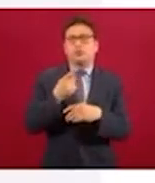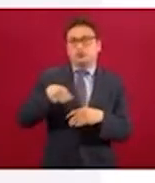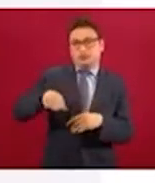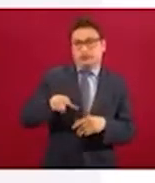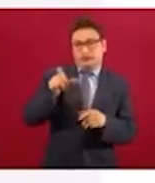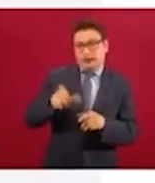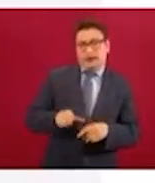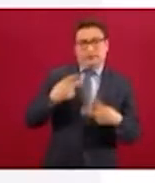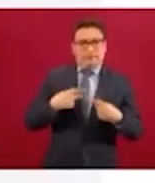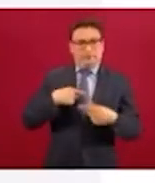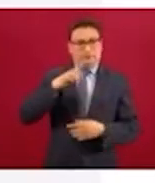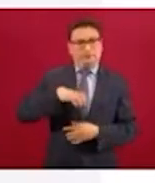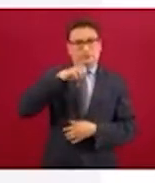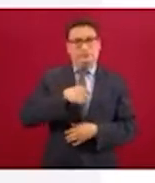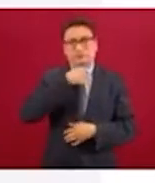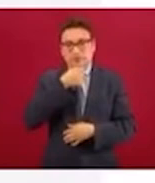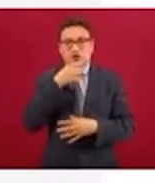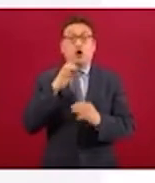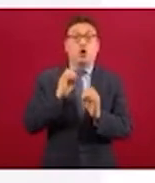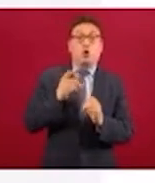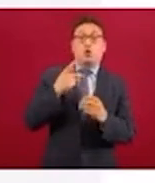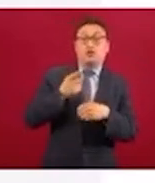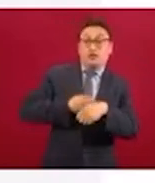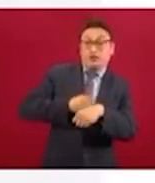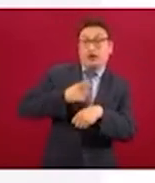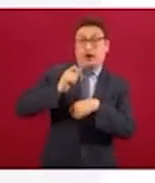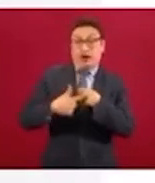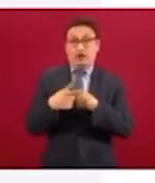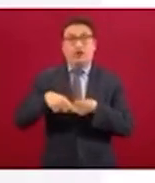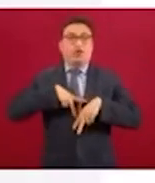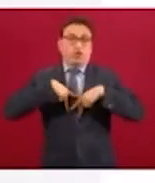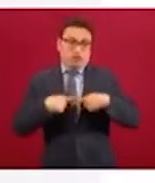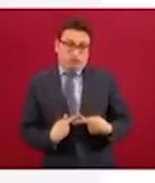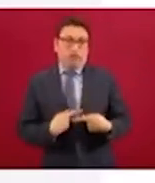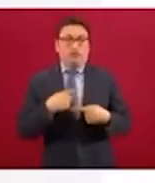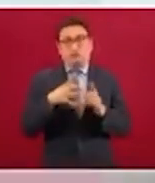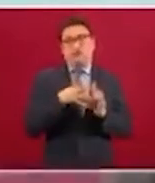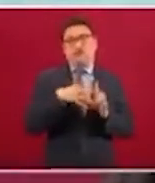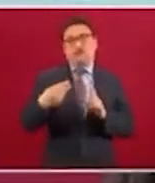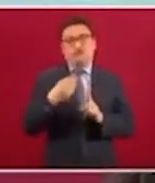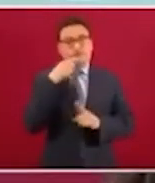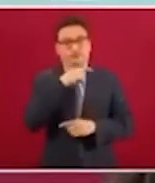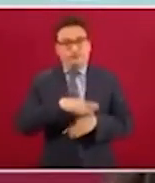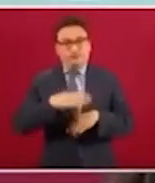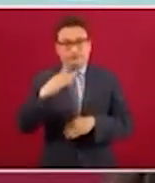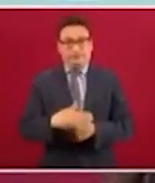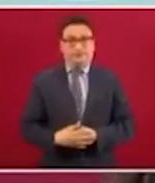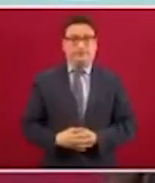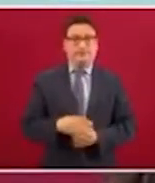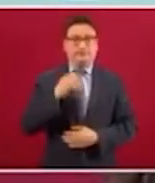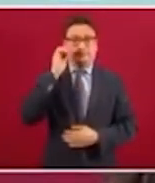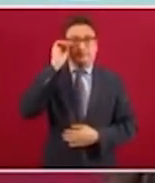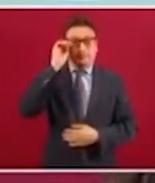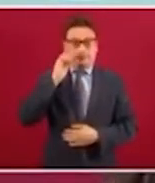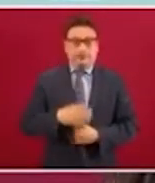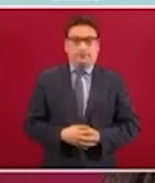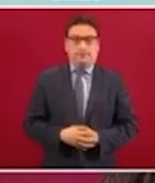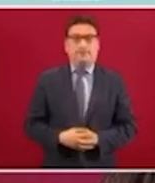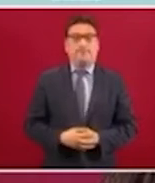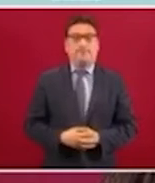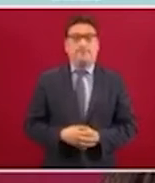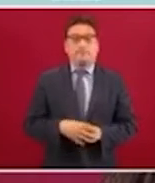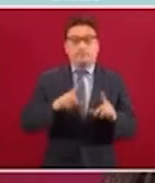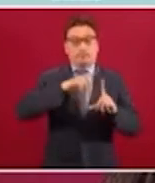alguna enfermedad, que les hacen más susceptibles a complicarse. En términos de la